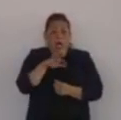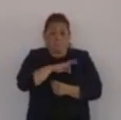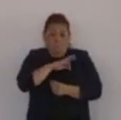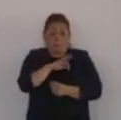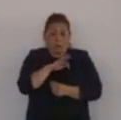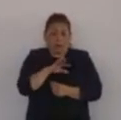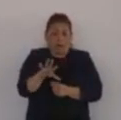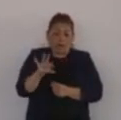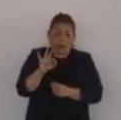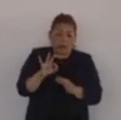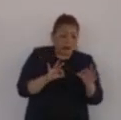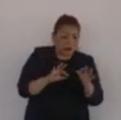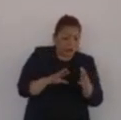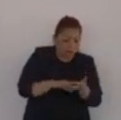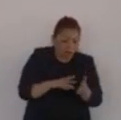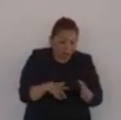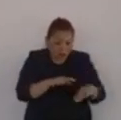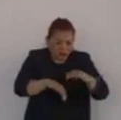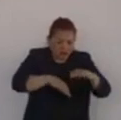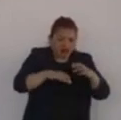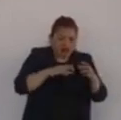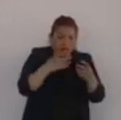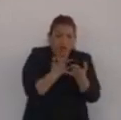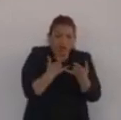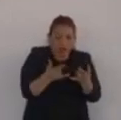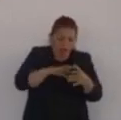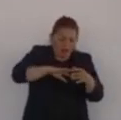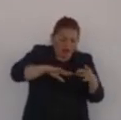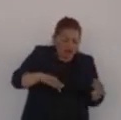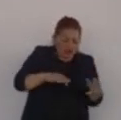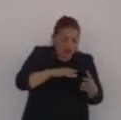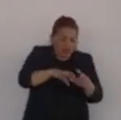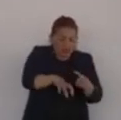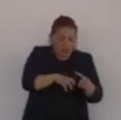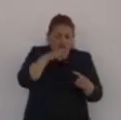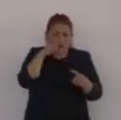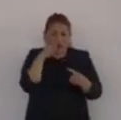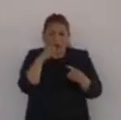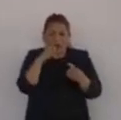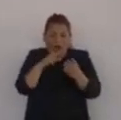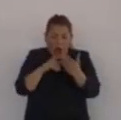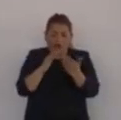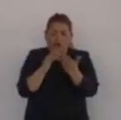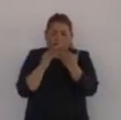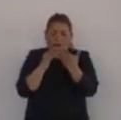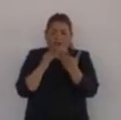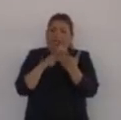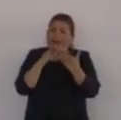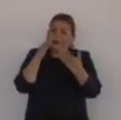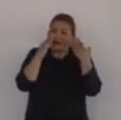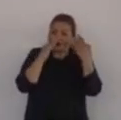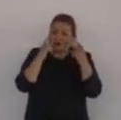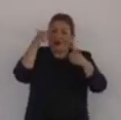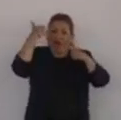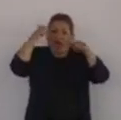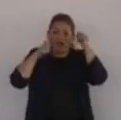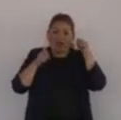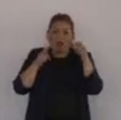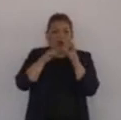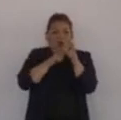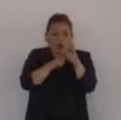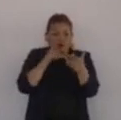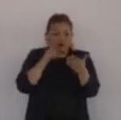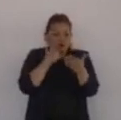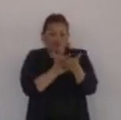las figurillas que se encontraron en ese lugar. Y además visitar toda la rehabilitación del lago. Y les